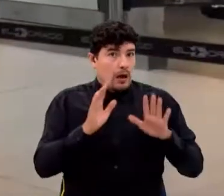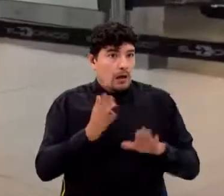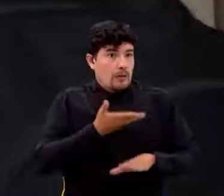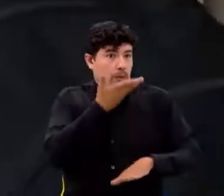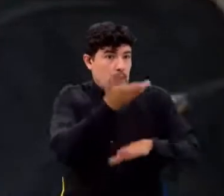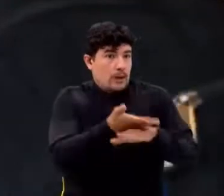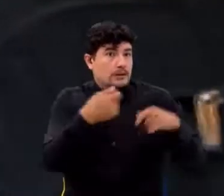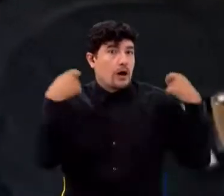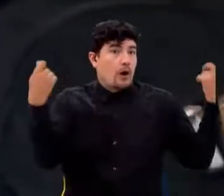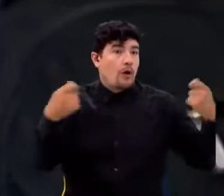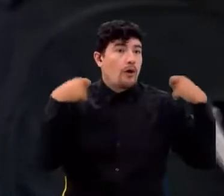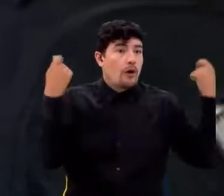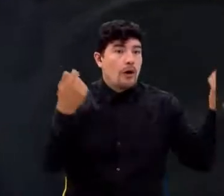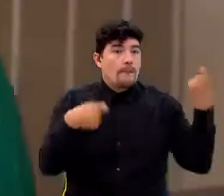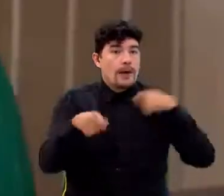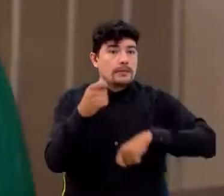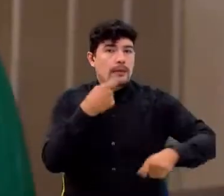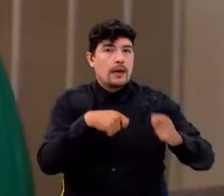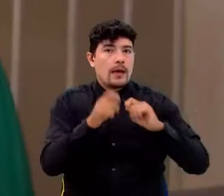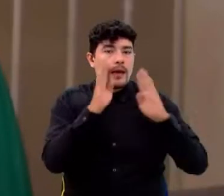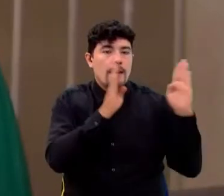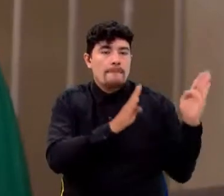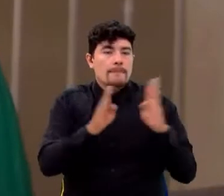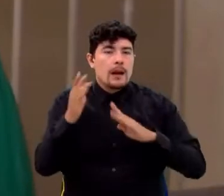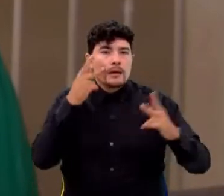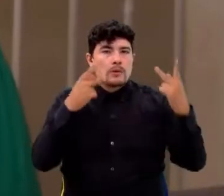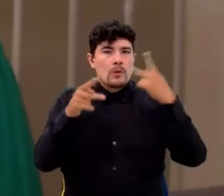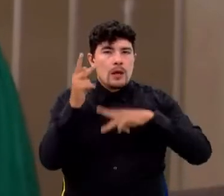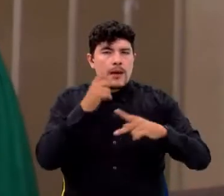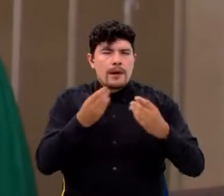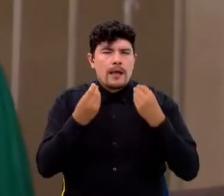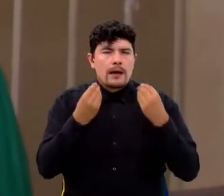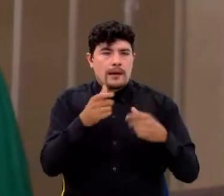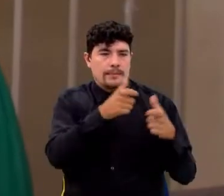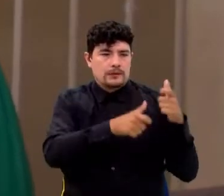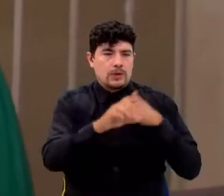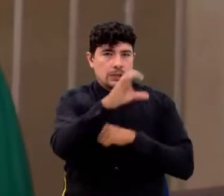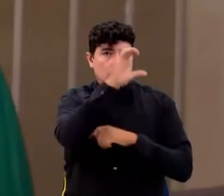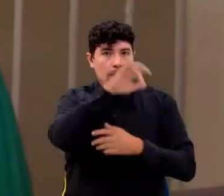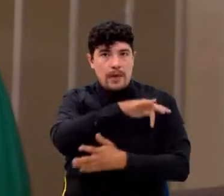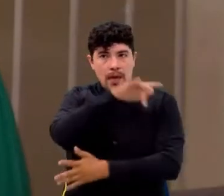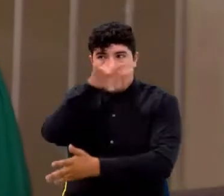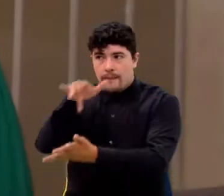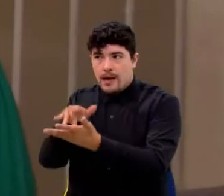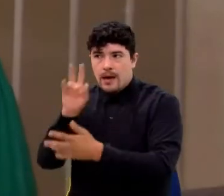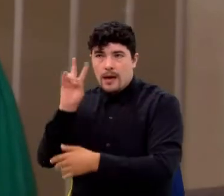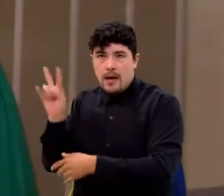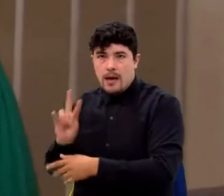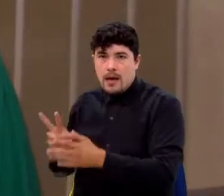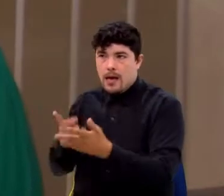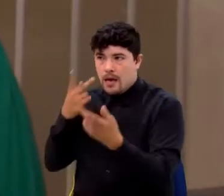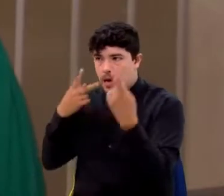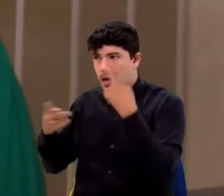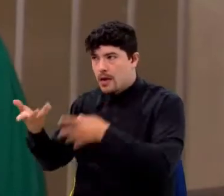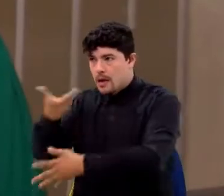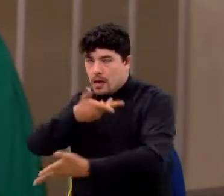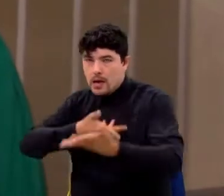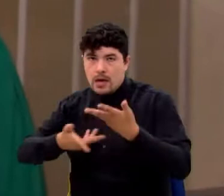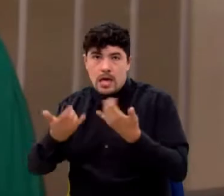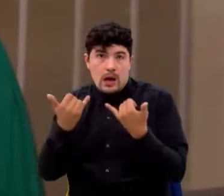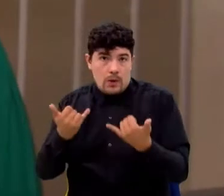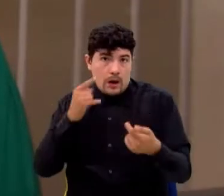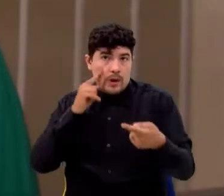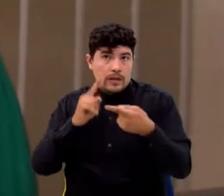eso nos parece súper importante, como le digo y recalco, es reanudar las nuevas relaciones